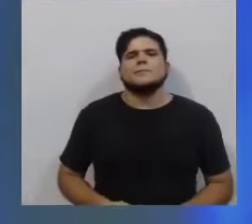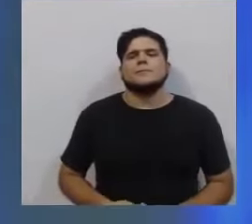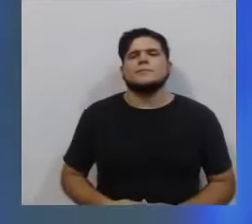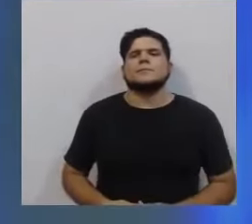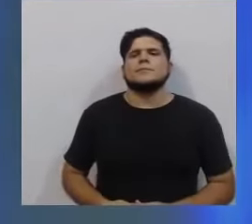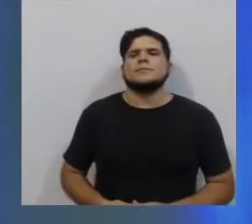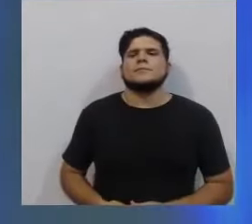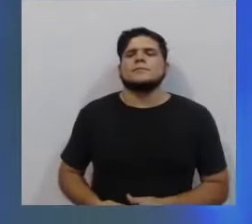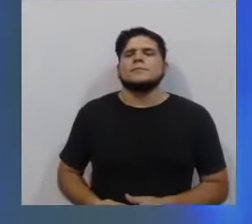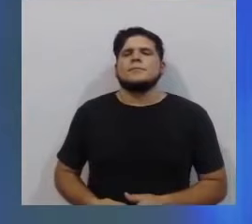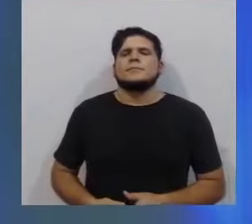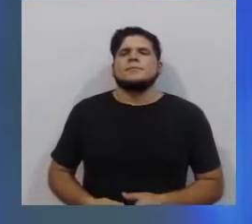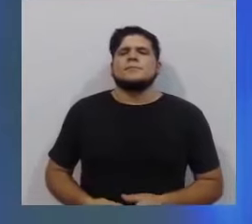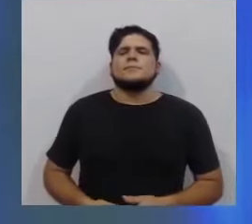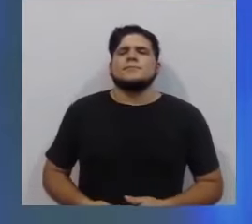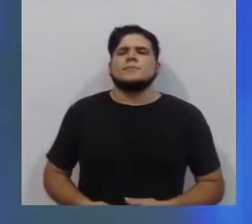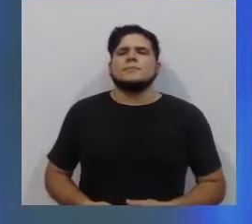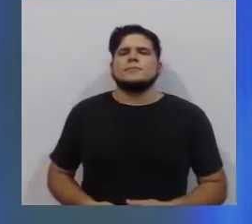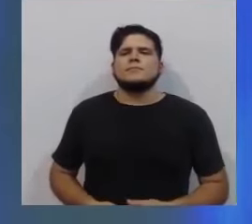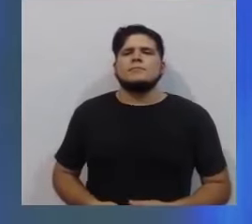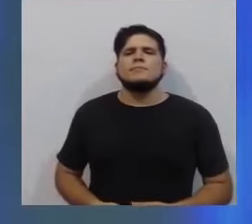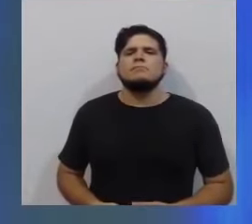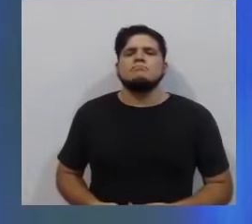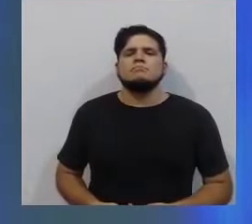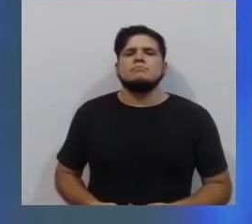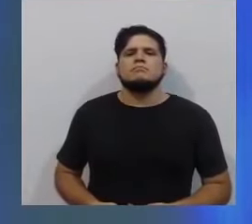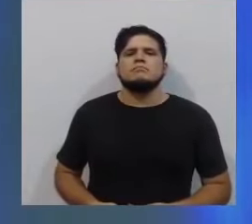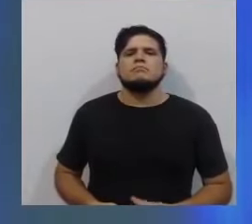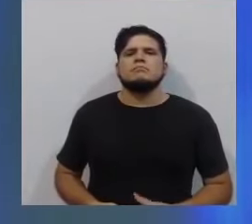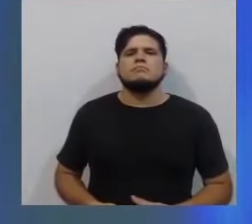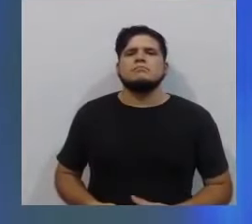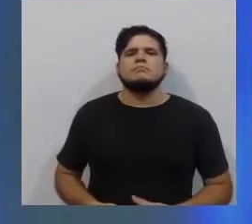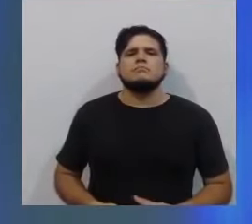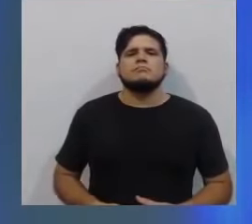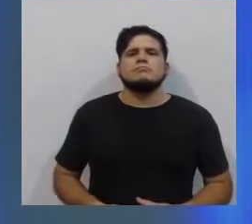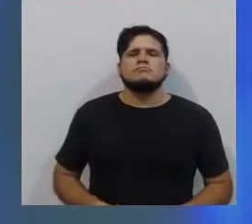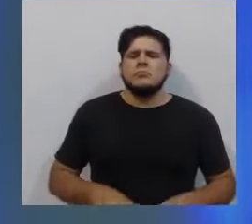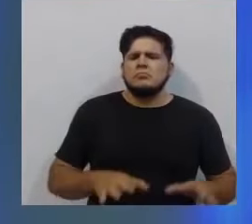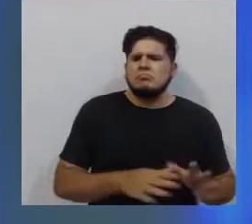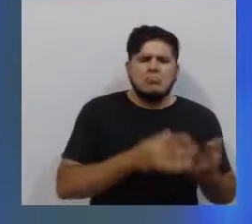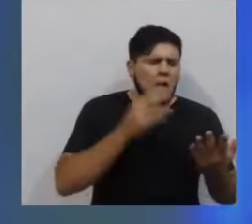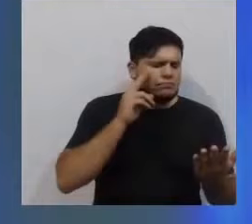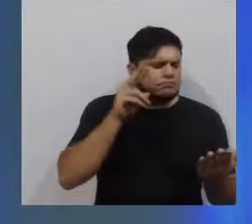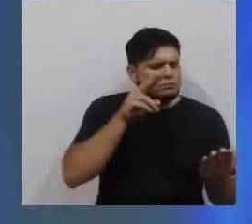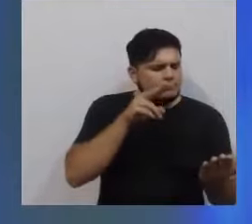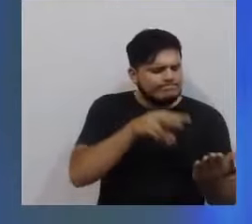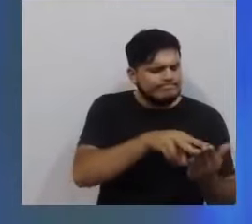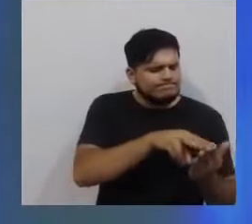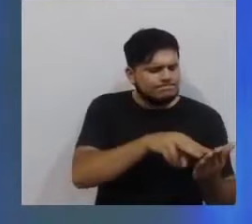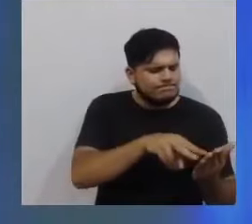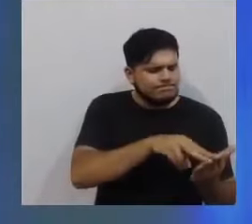textos o va leer el capítulo entero y usted va a decir qué maravilla maravilla lo que dice la palabra de dios